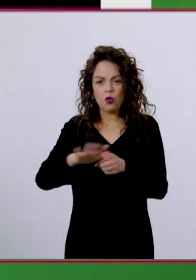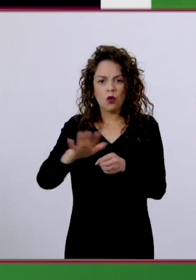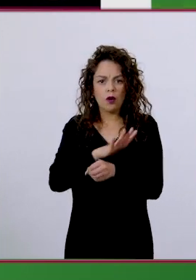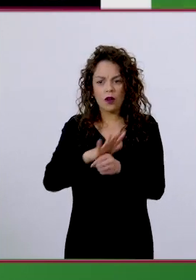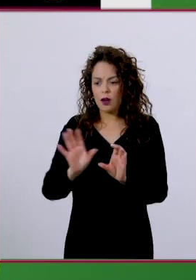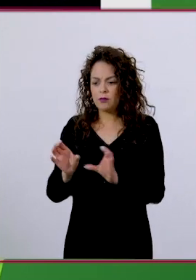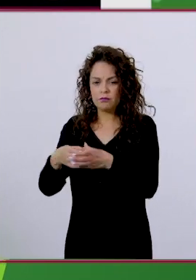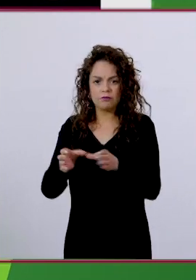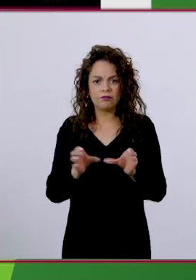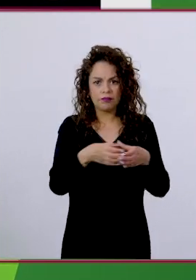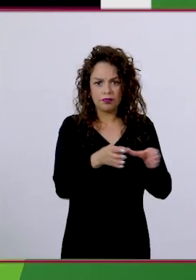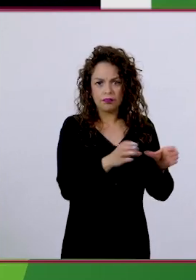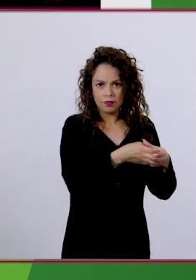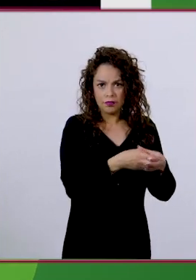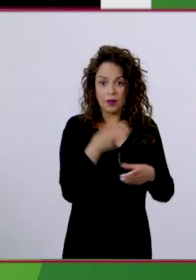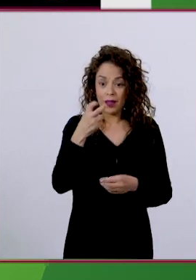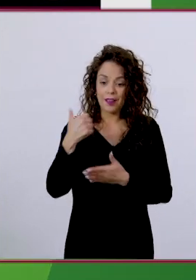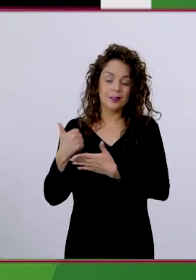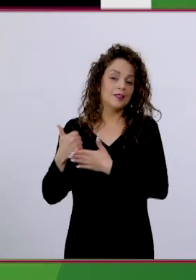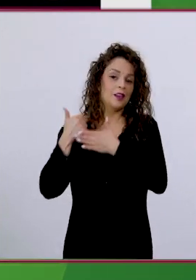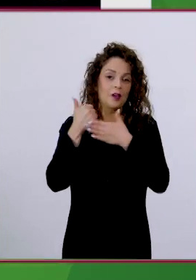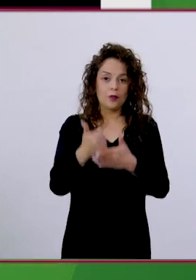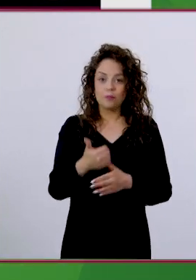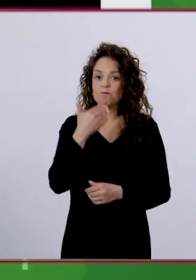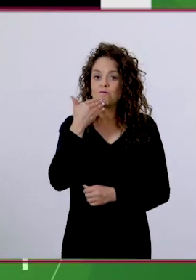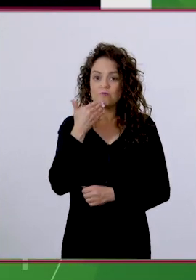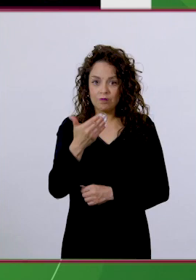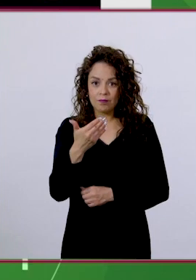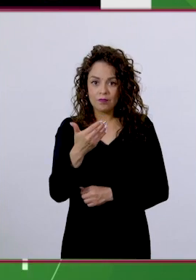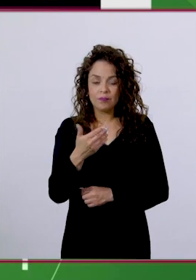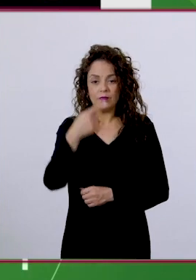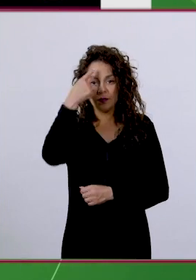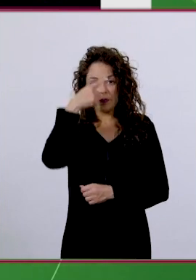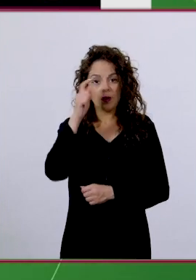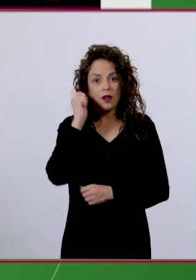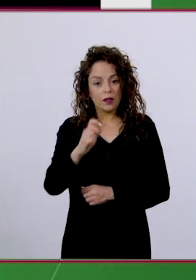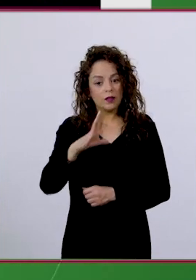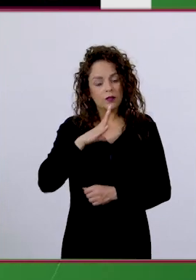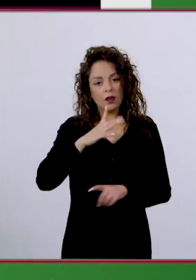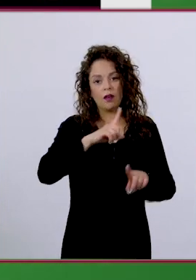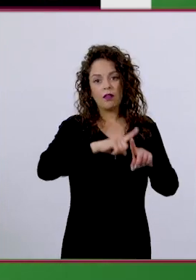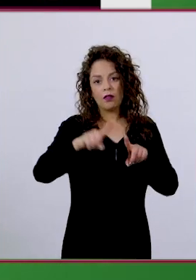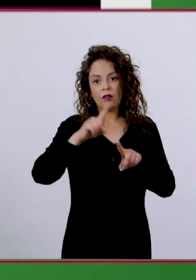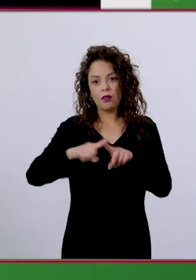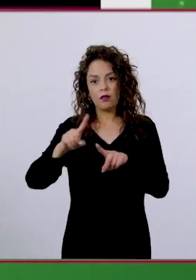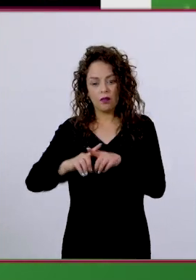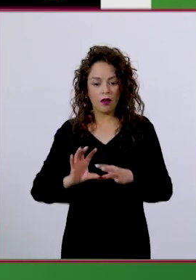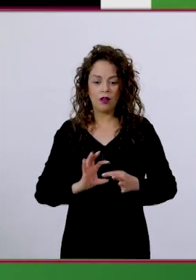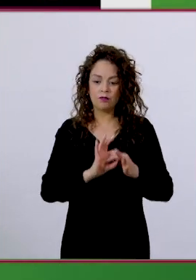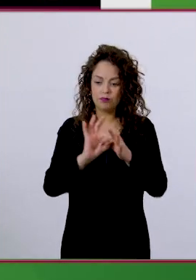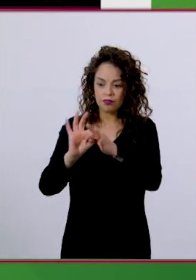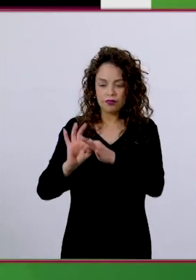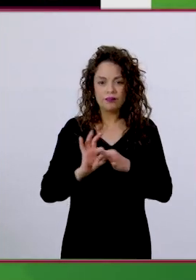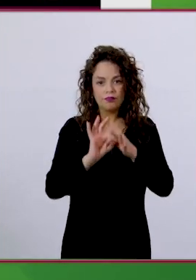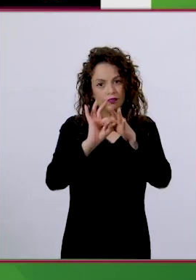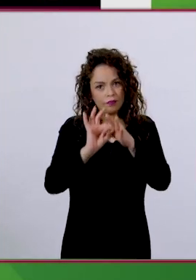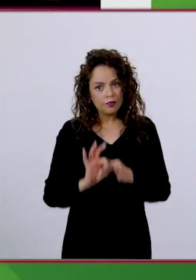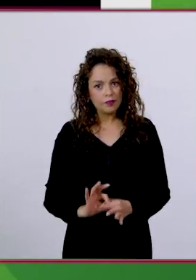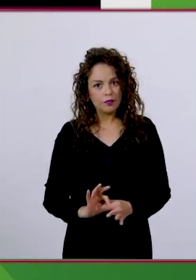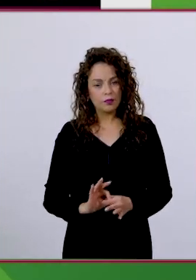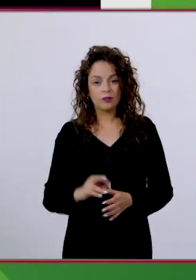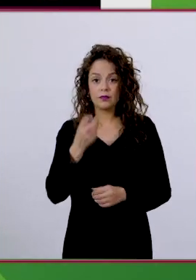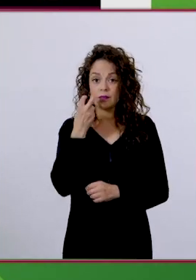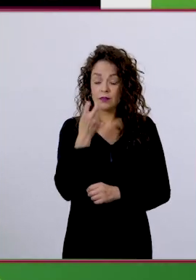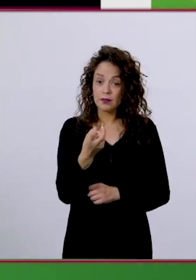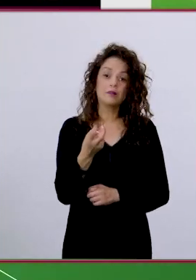ello coadyuva y permite una cohesión social para establecer diversas sinergias. De tal modo que